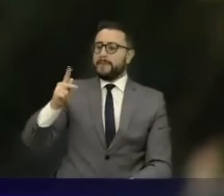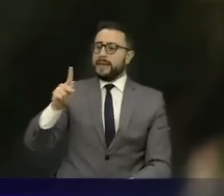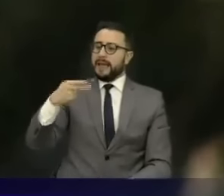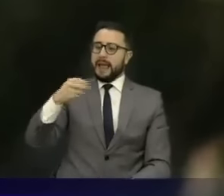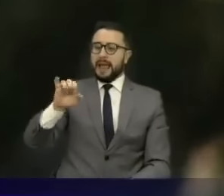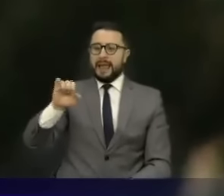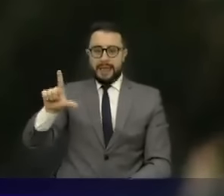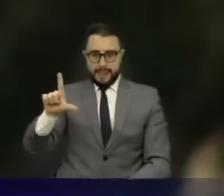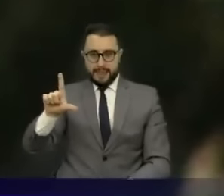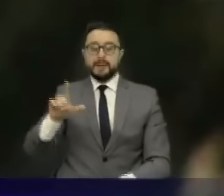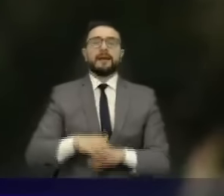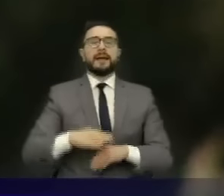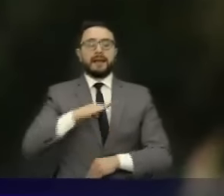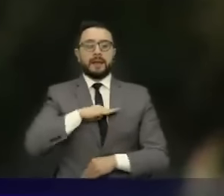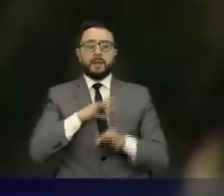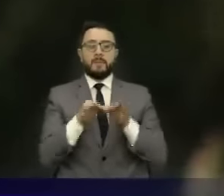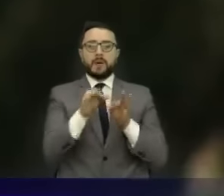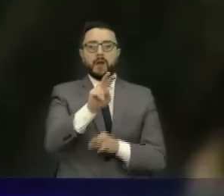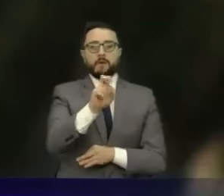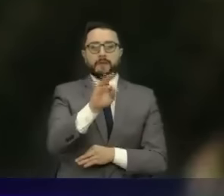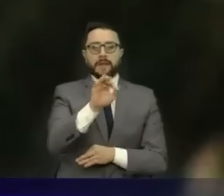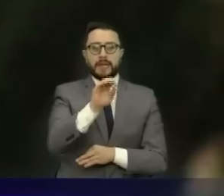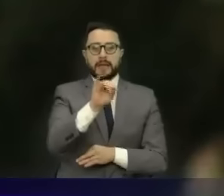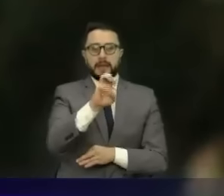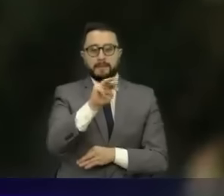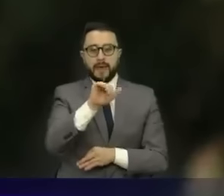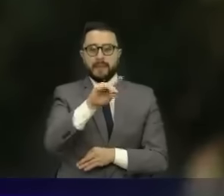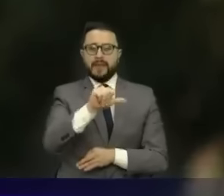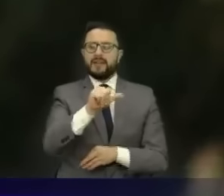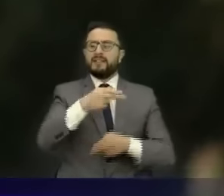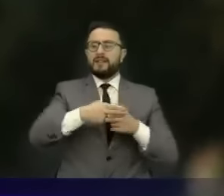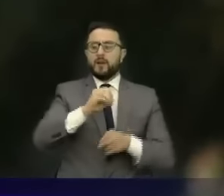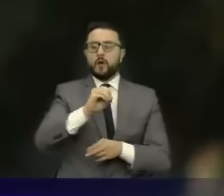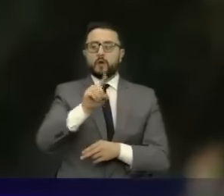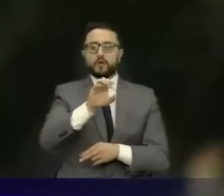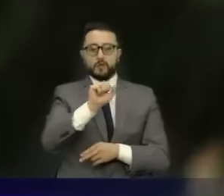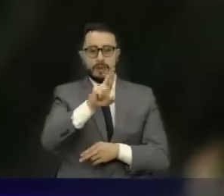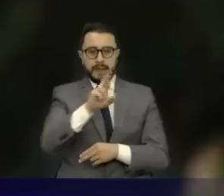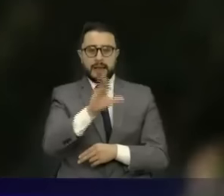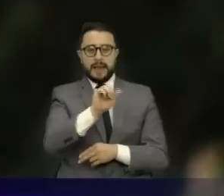alcalde del municipio de Ventaquemada, Oscar Camilo Montañez,